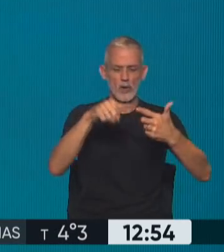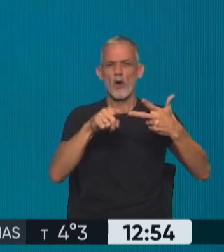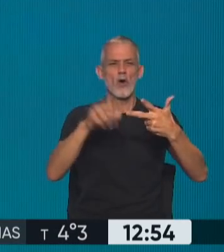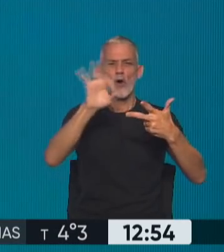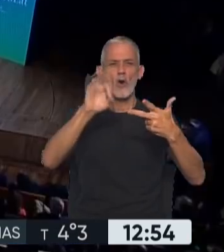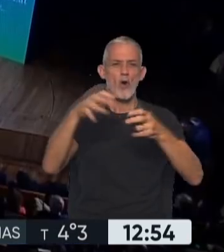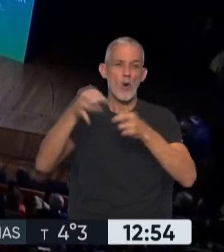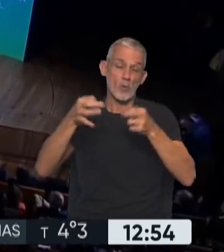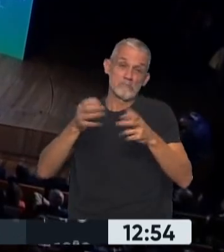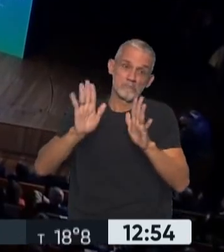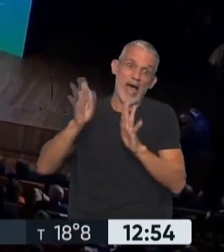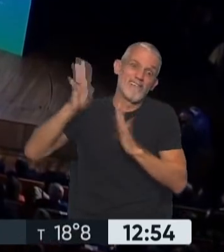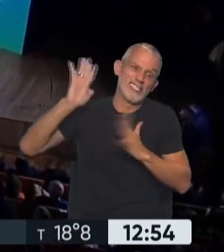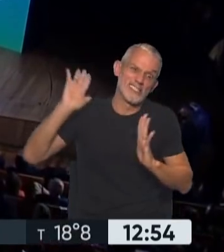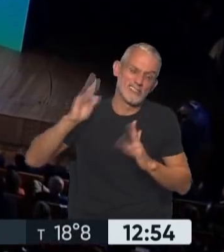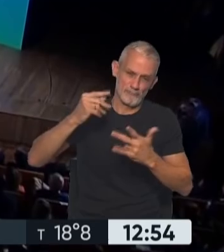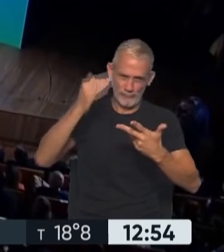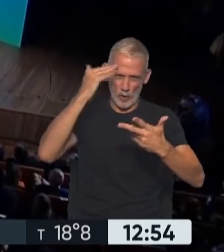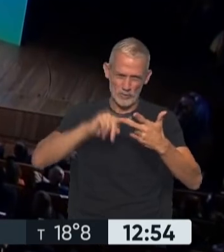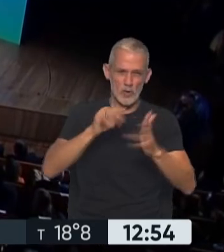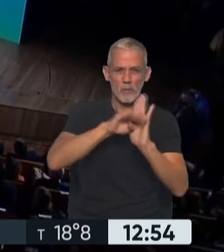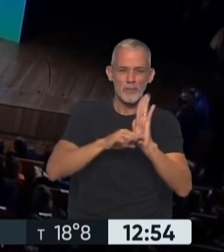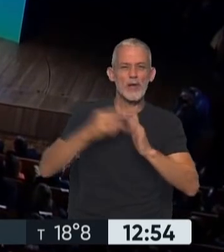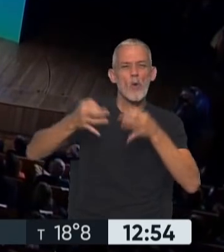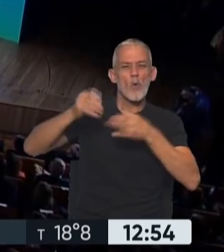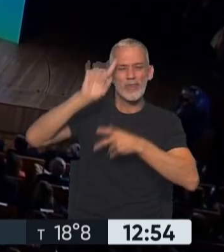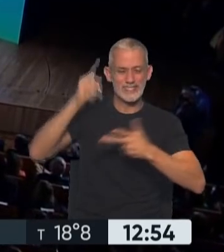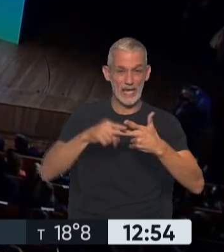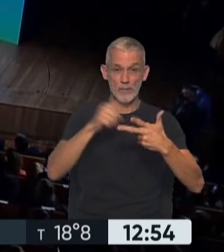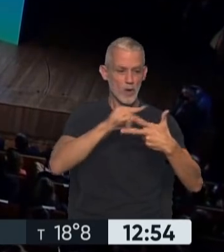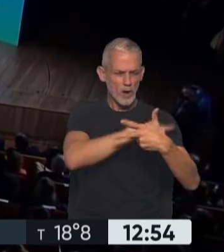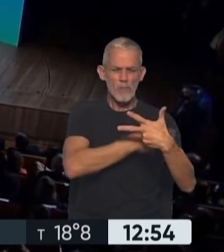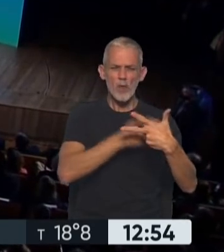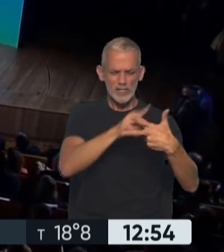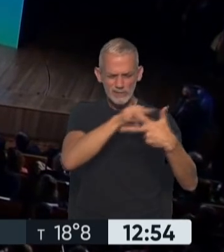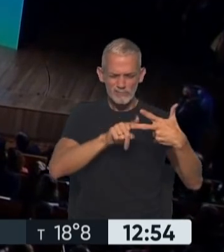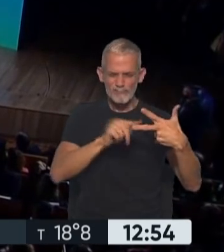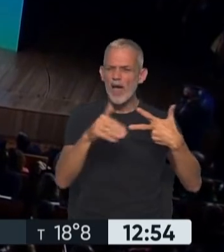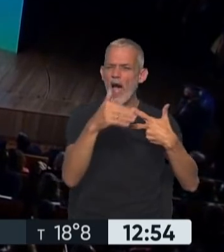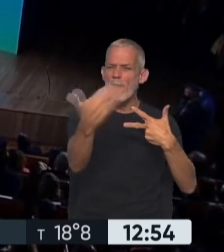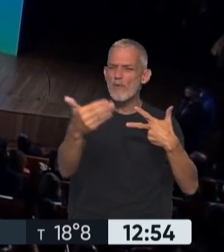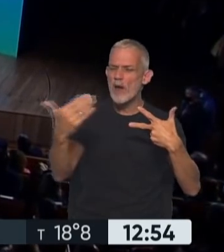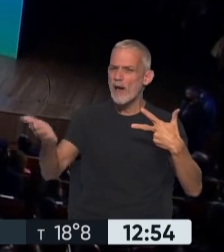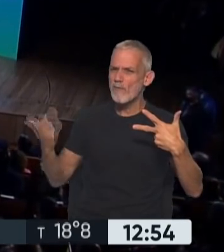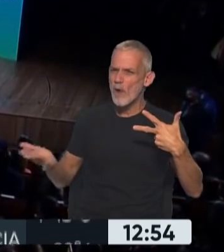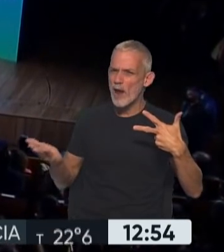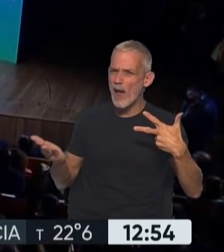Legislativo y eventualmente el Judicial. Sobre todo el otro poder que está afuera,